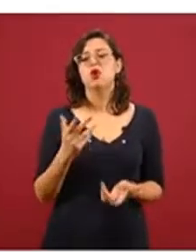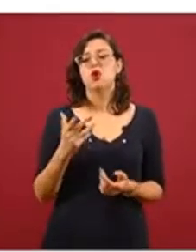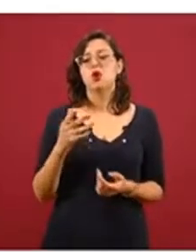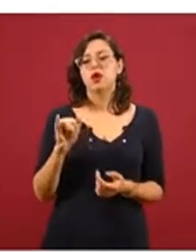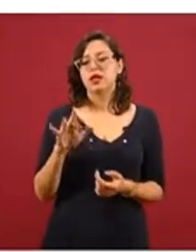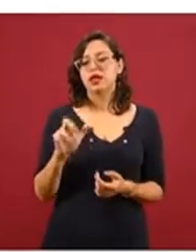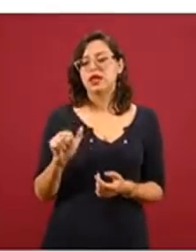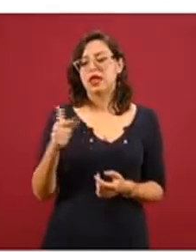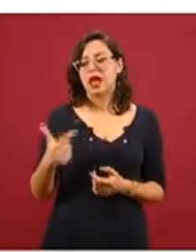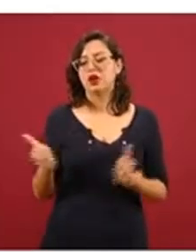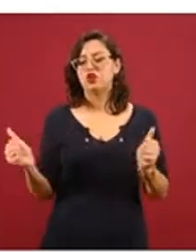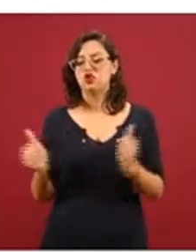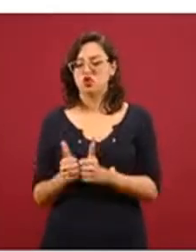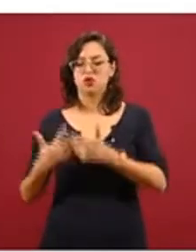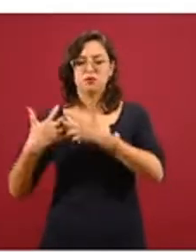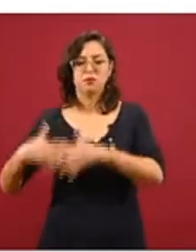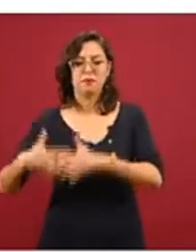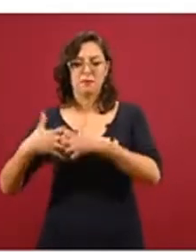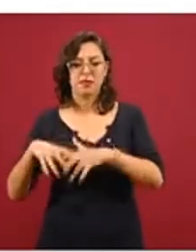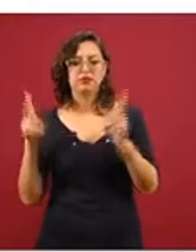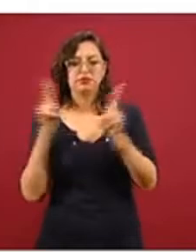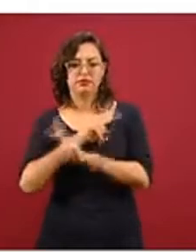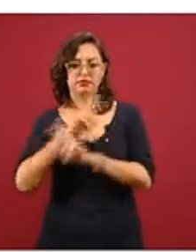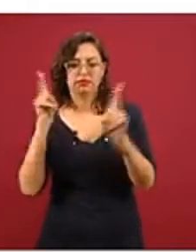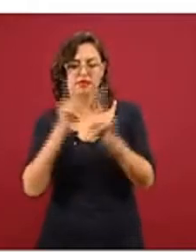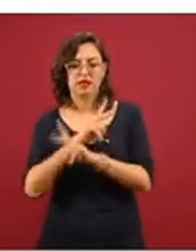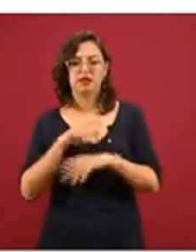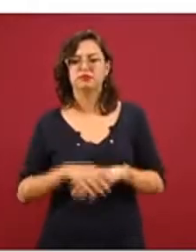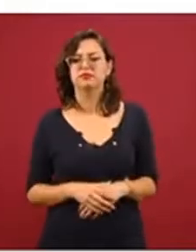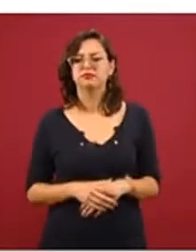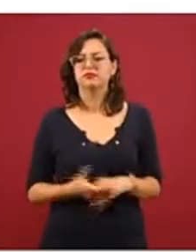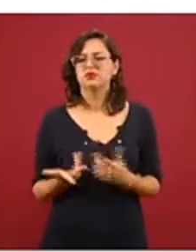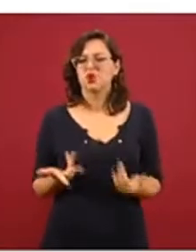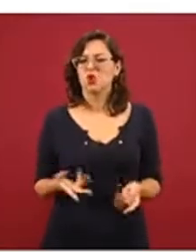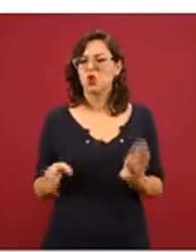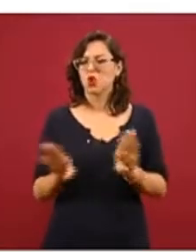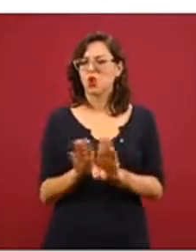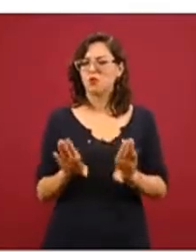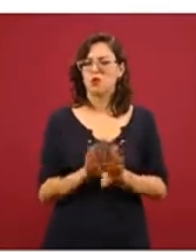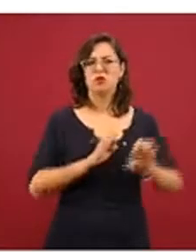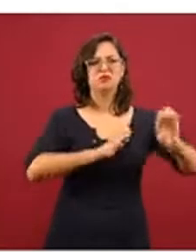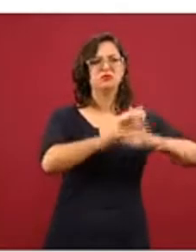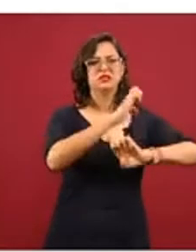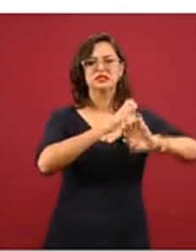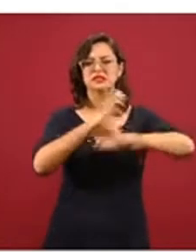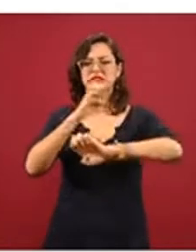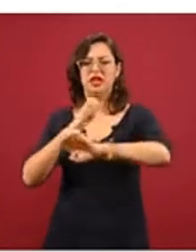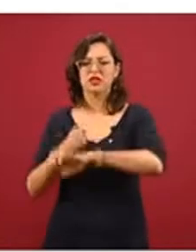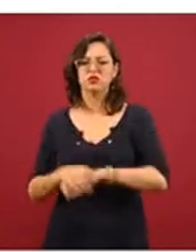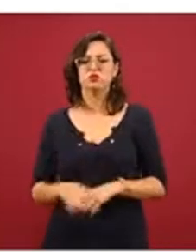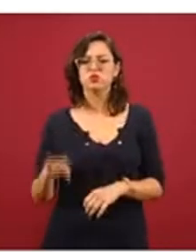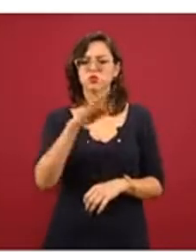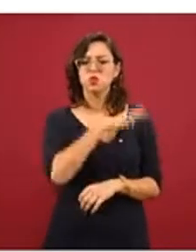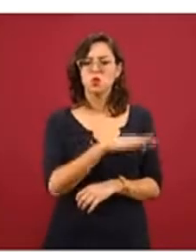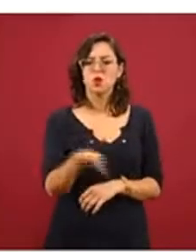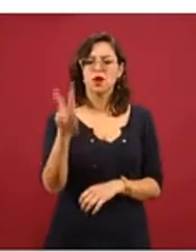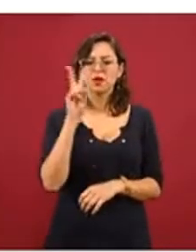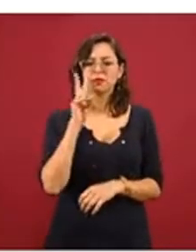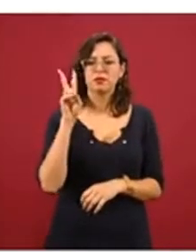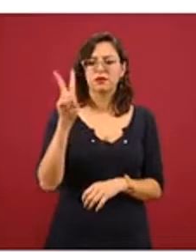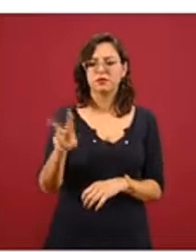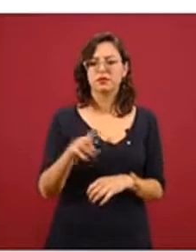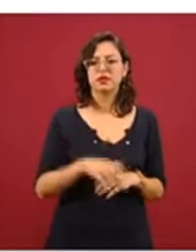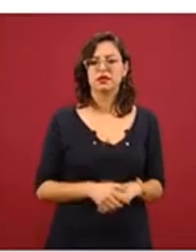camas IRAG con ventilador. Pero veamos entonces cómo se distribuyen en las entidades federativas. En esta